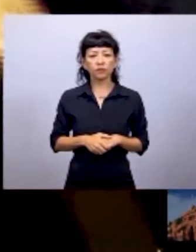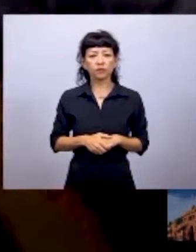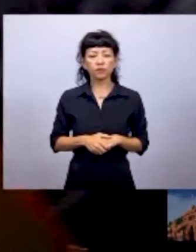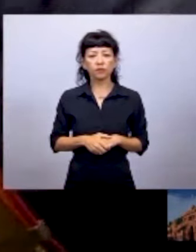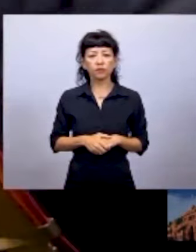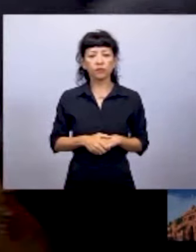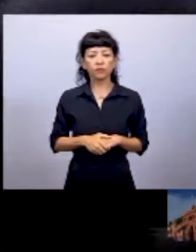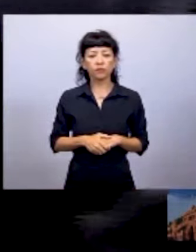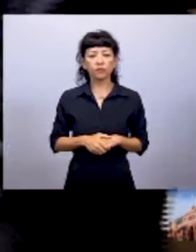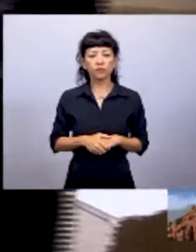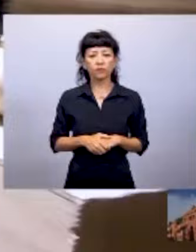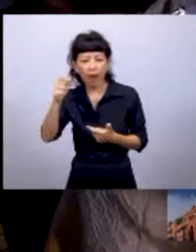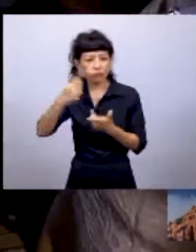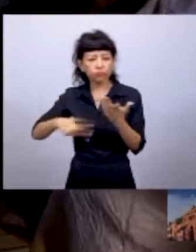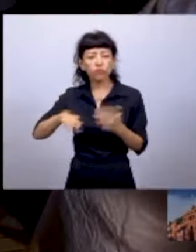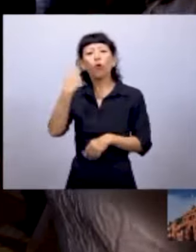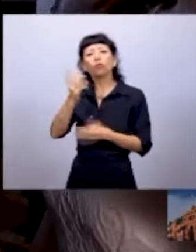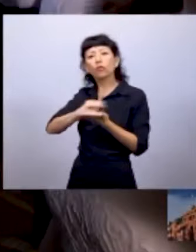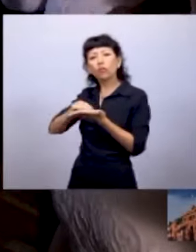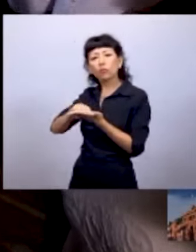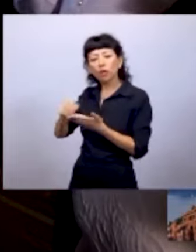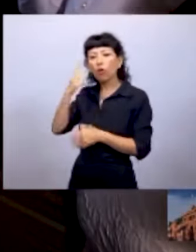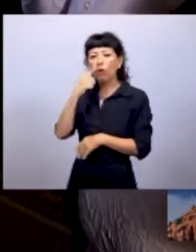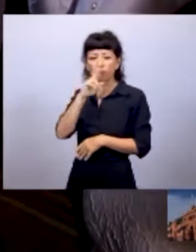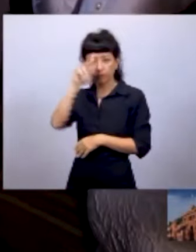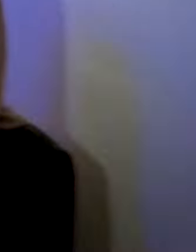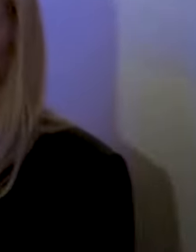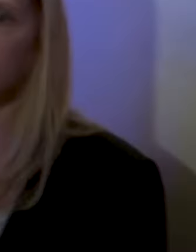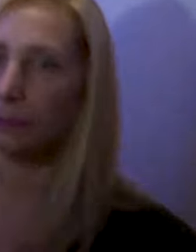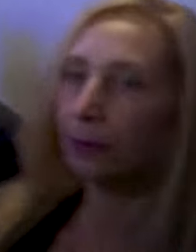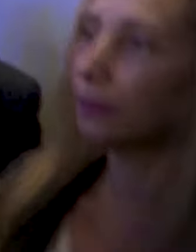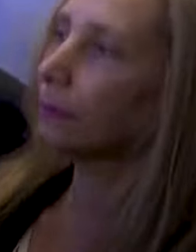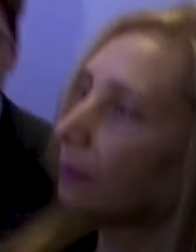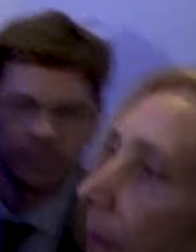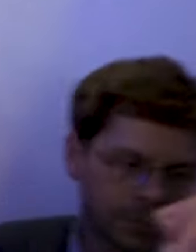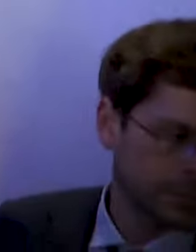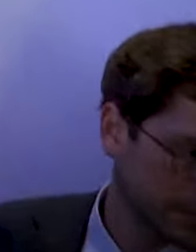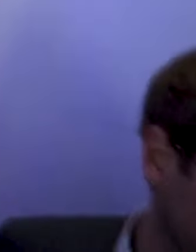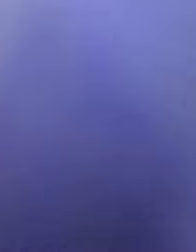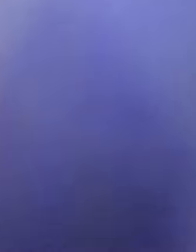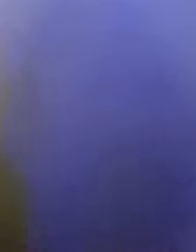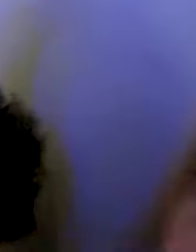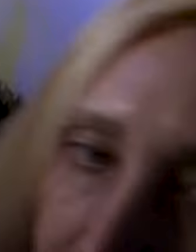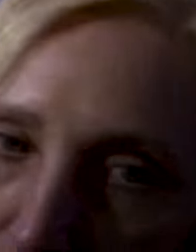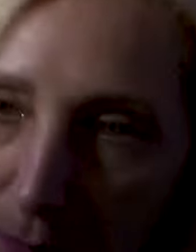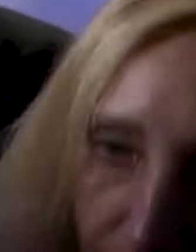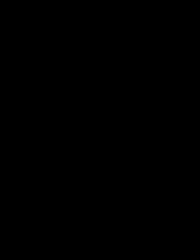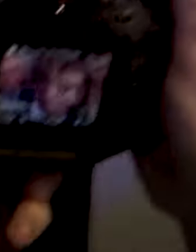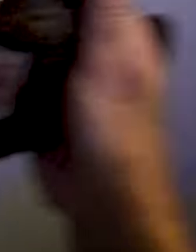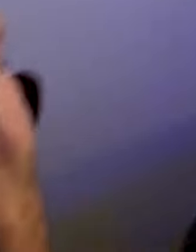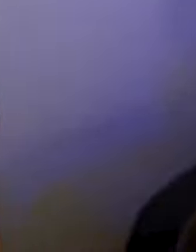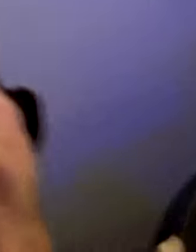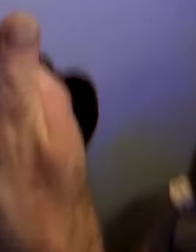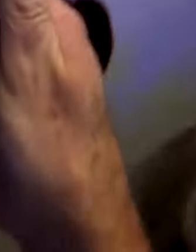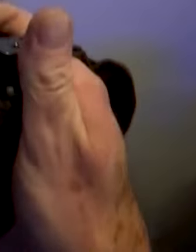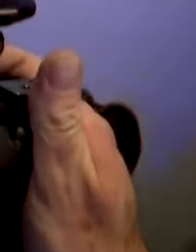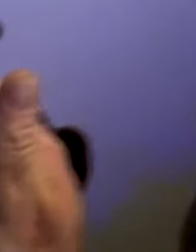último golpe a sus planes para revisar la economía de la nación el tribunal ya había suspendido la reforma laboral anunciada por mi ley el 3 de